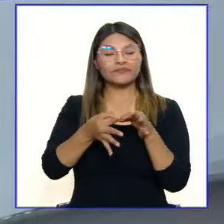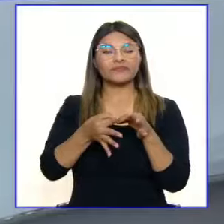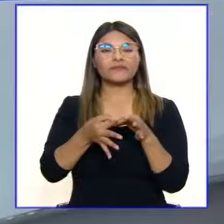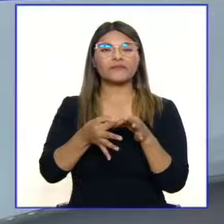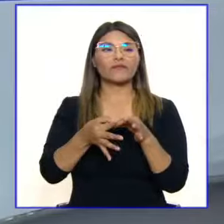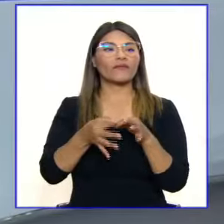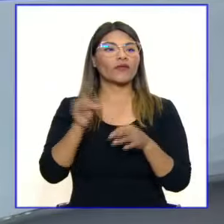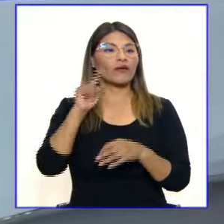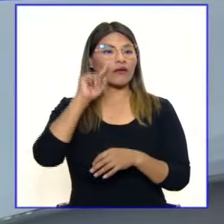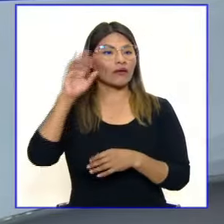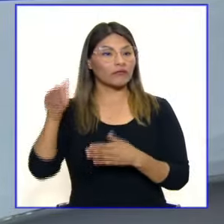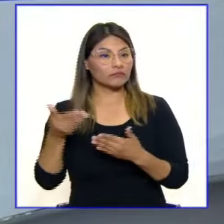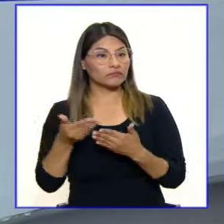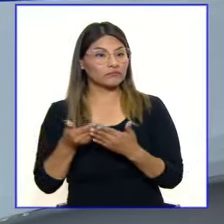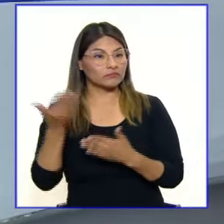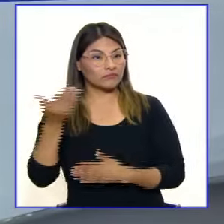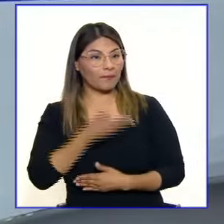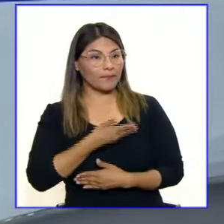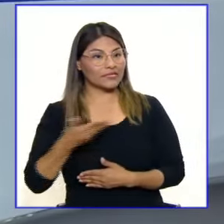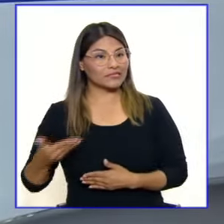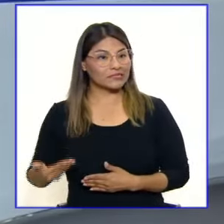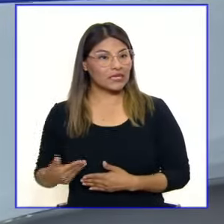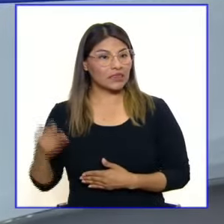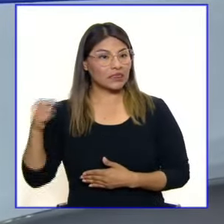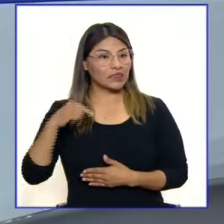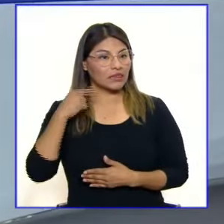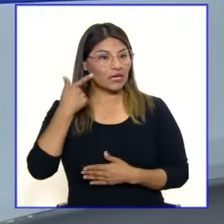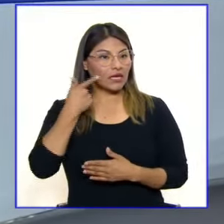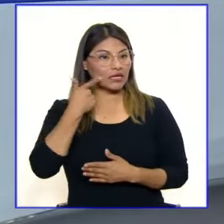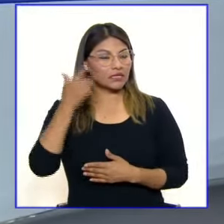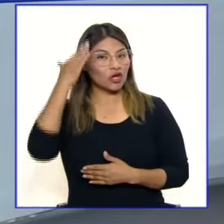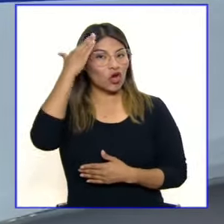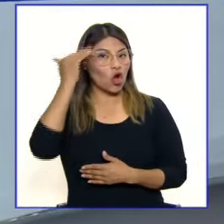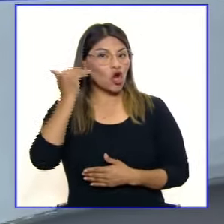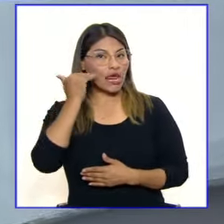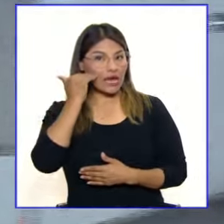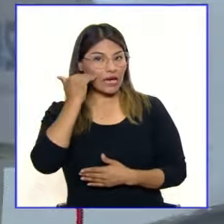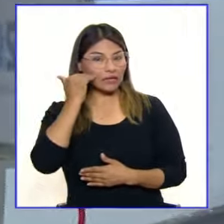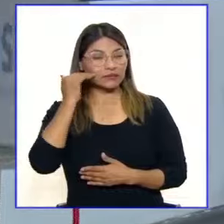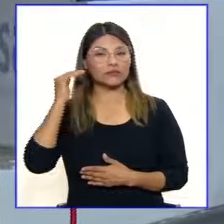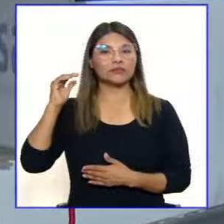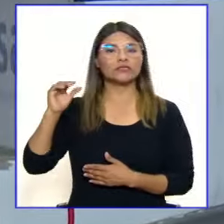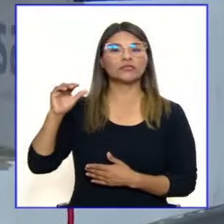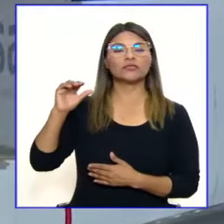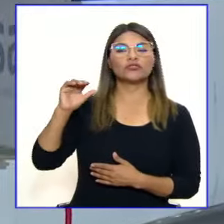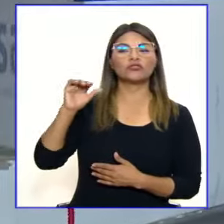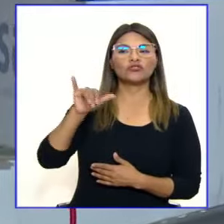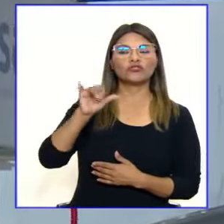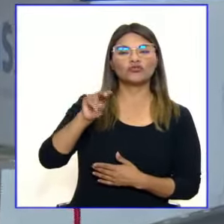llegado el presidente de la República de Corea, Yoon Suk-yeol.